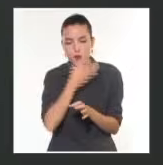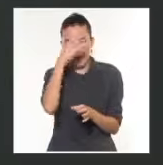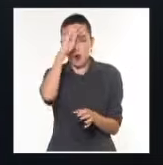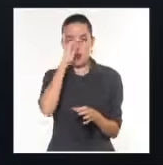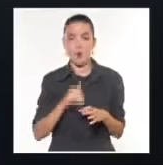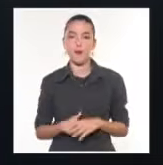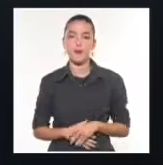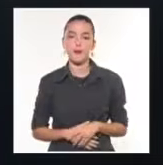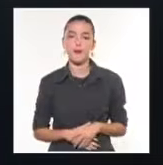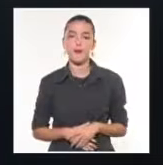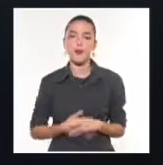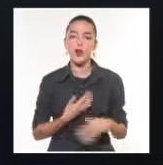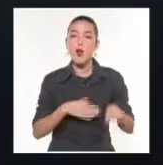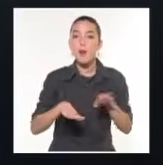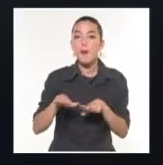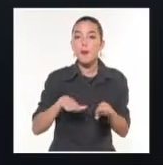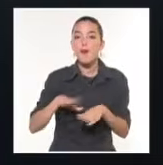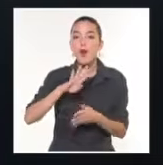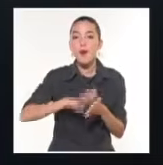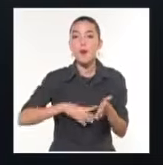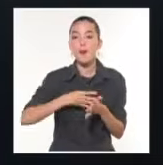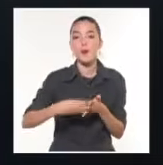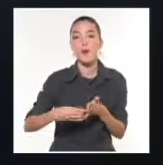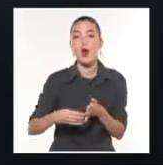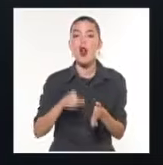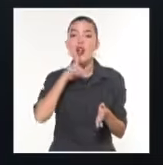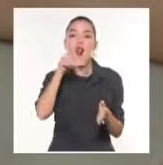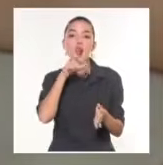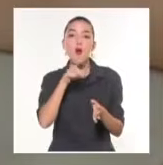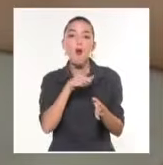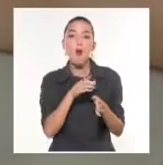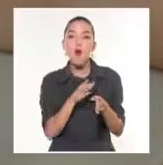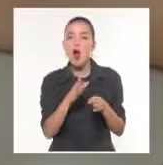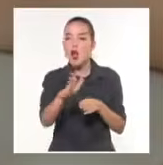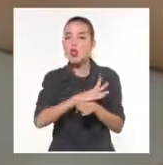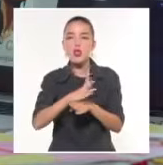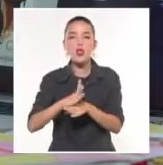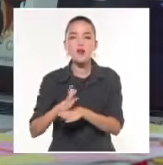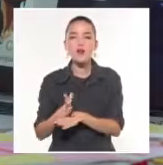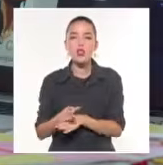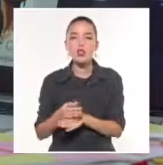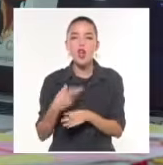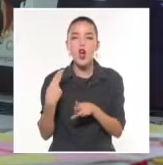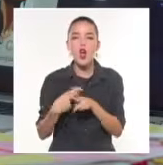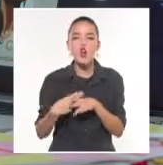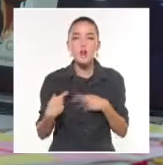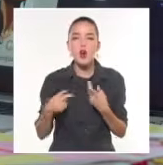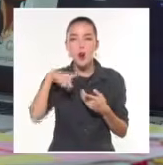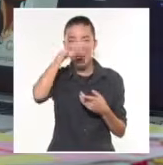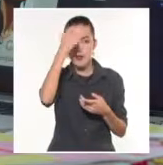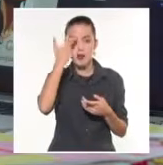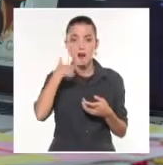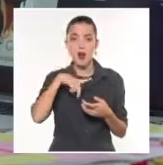su entrenamiento fue un modelo multilingüe conocido como Salamandra 2B. Porque hace énfasis